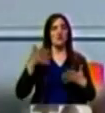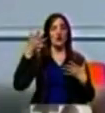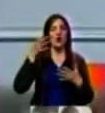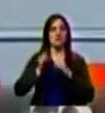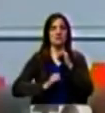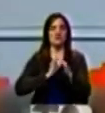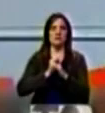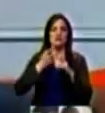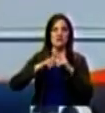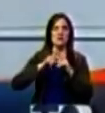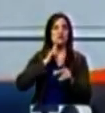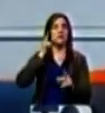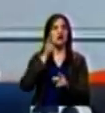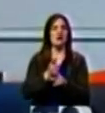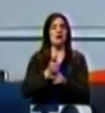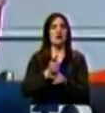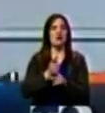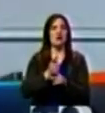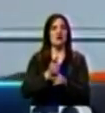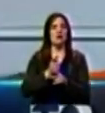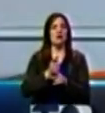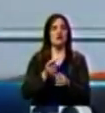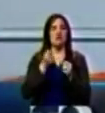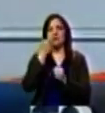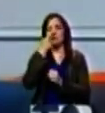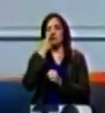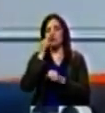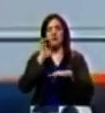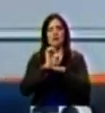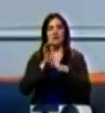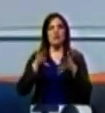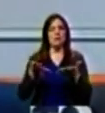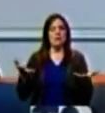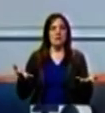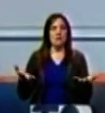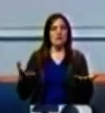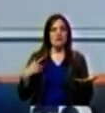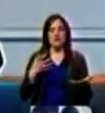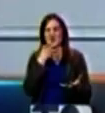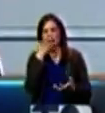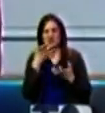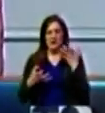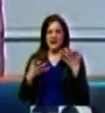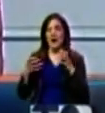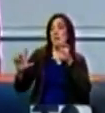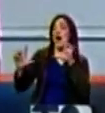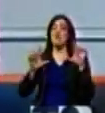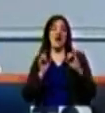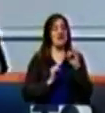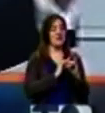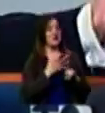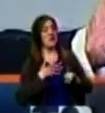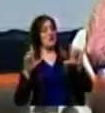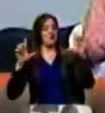hecho a partir de los verdaderos, de los profundos, de los duraderos intereses ecuatorianos, no de las calenturas y de los afanes de protagonismo